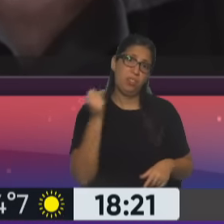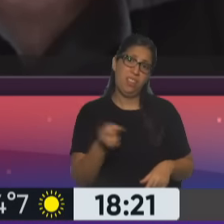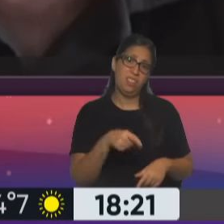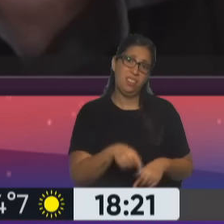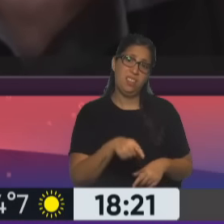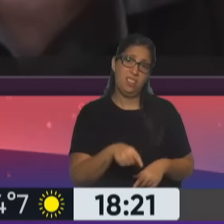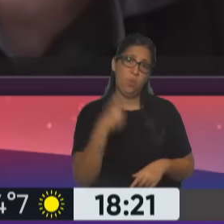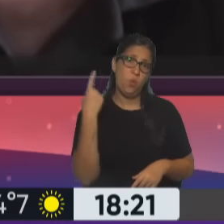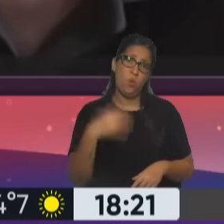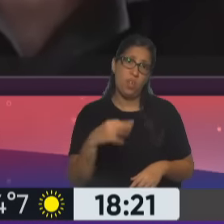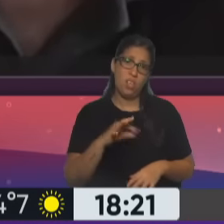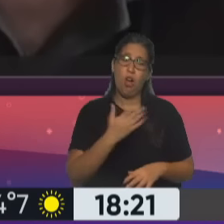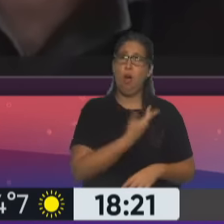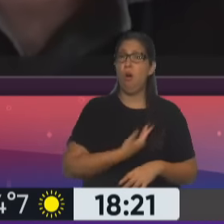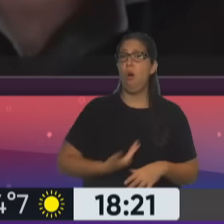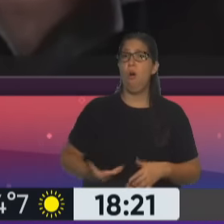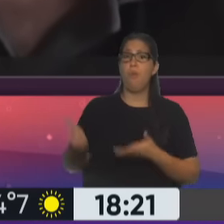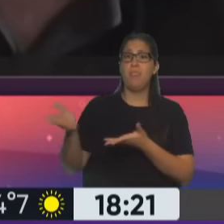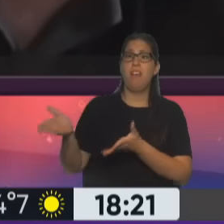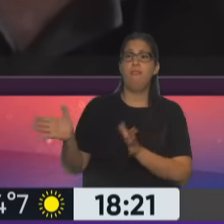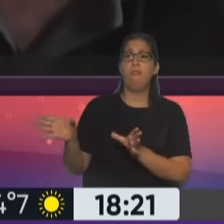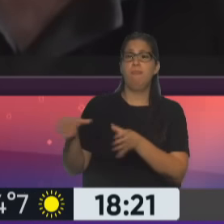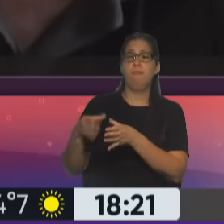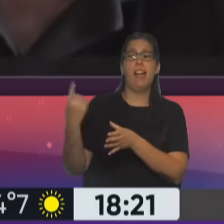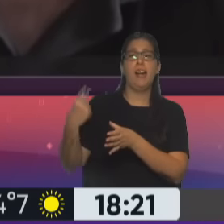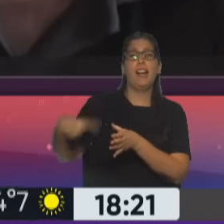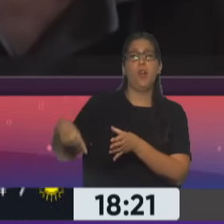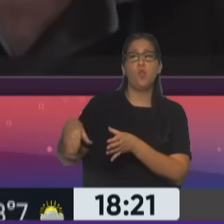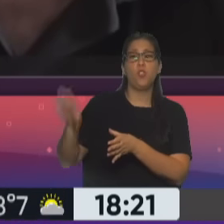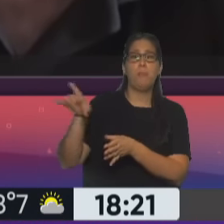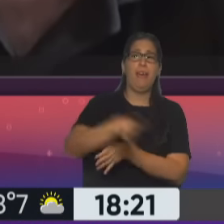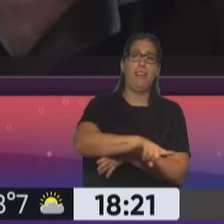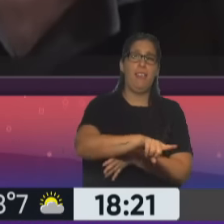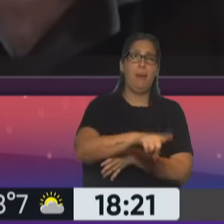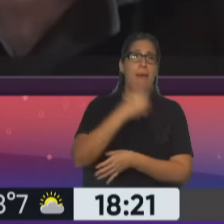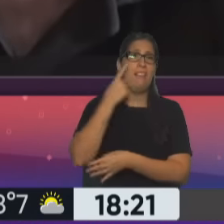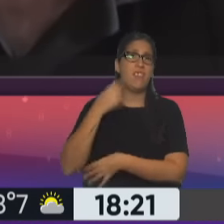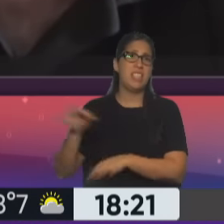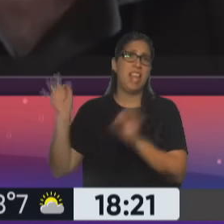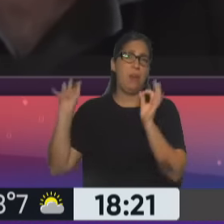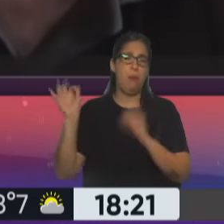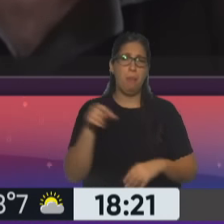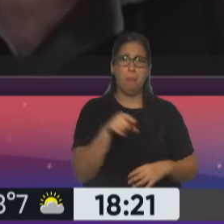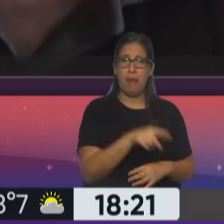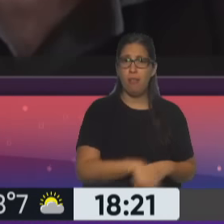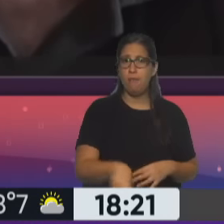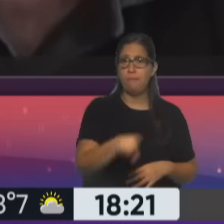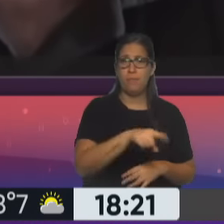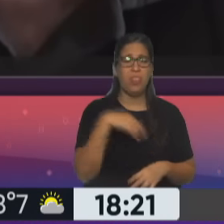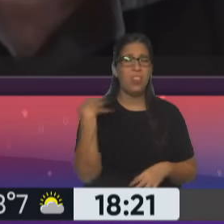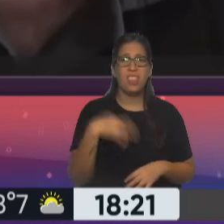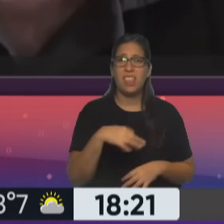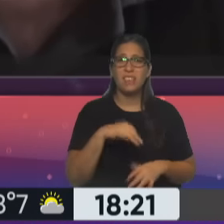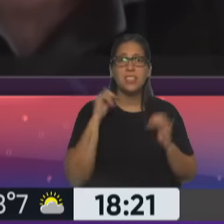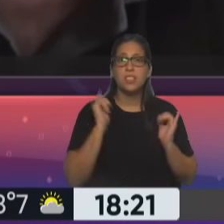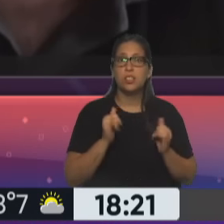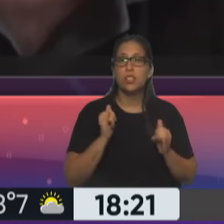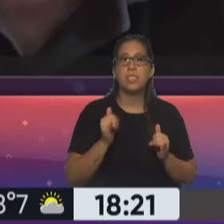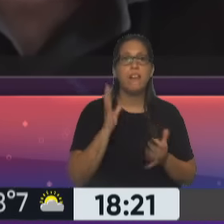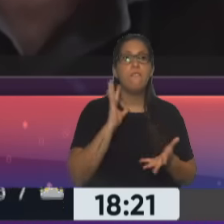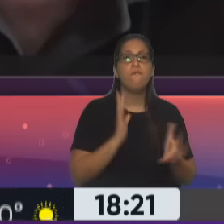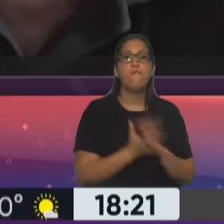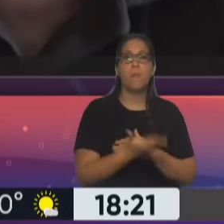más ni menos. O sea, el gobierno debe tener un poco más de recursos que la gente para sobrevivir a esto, pero yo creo que ya tiene que llegar el momento, una salida